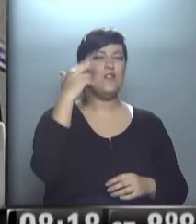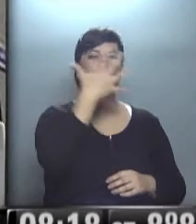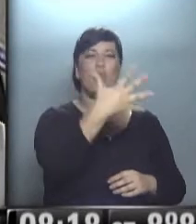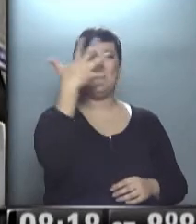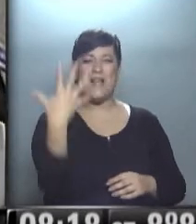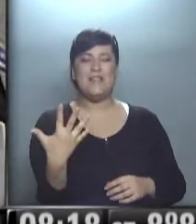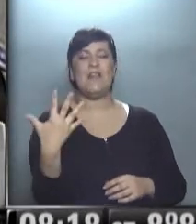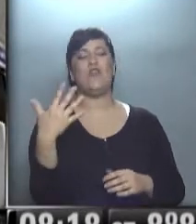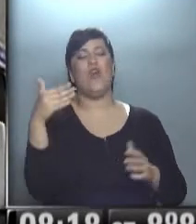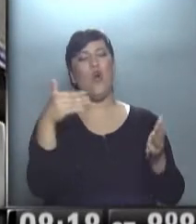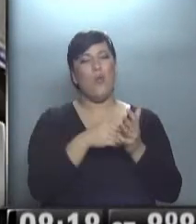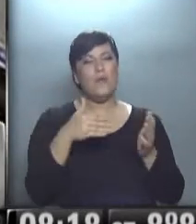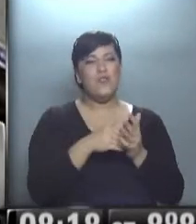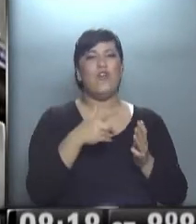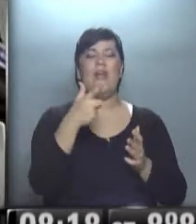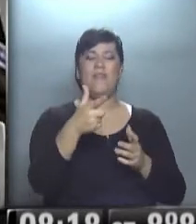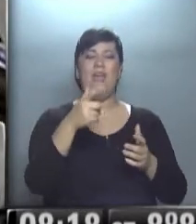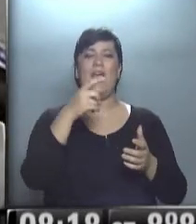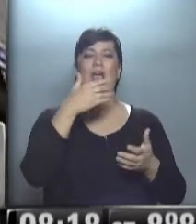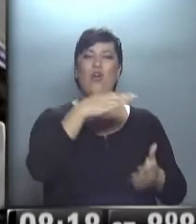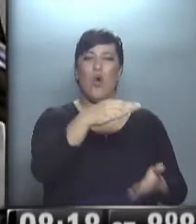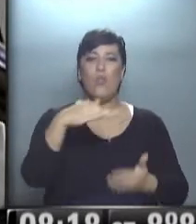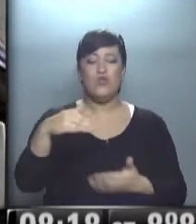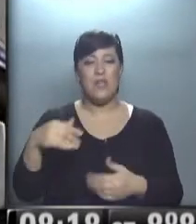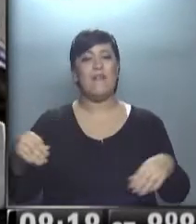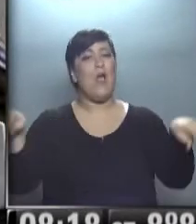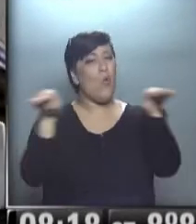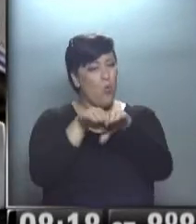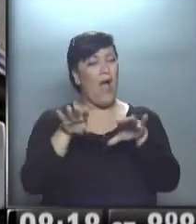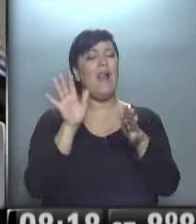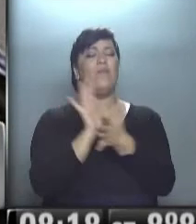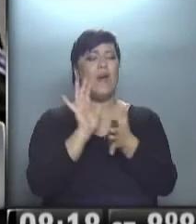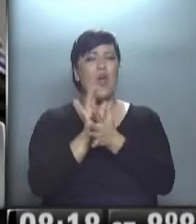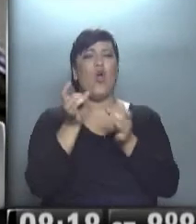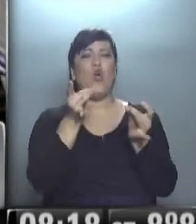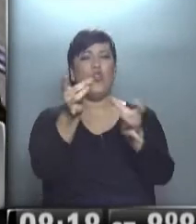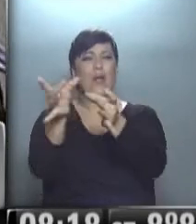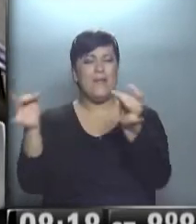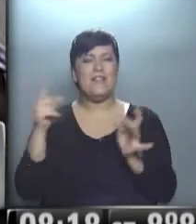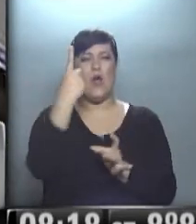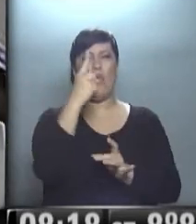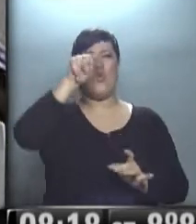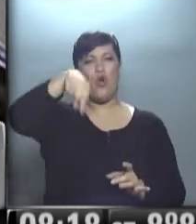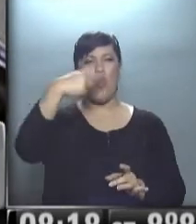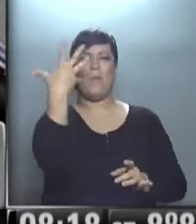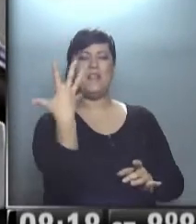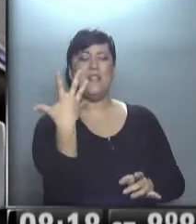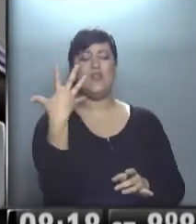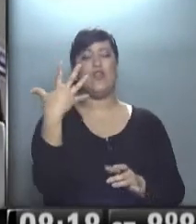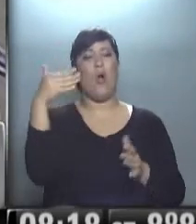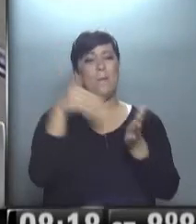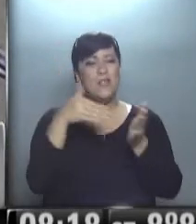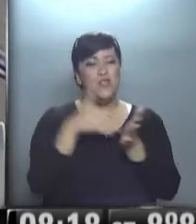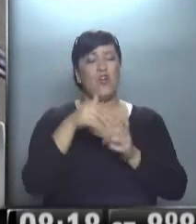combustible que equivale a la contaminación generada por 1.5 millones de habitantes